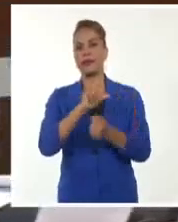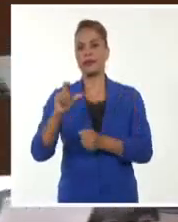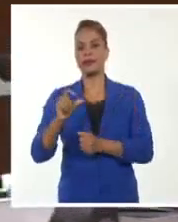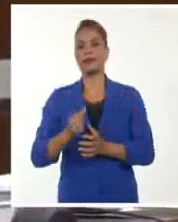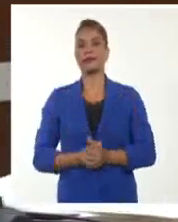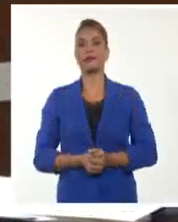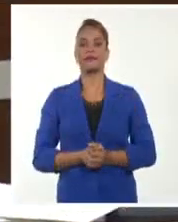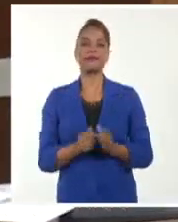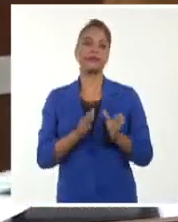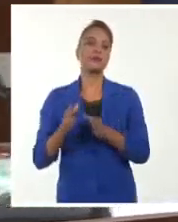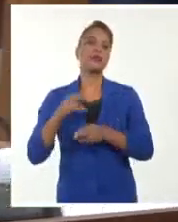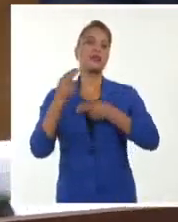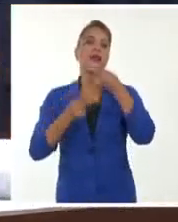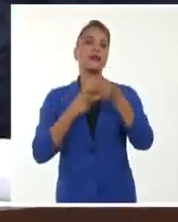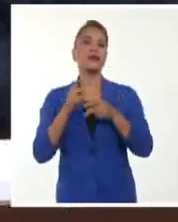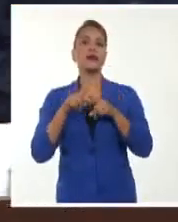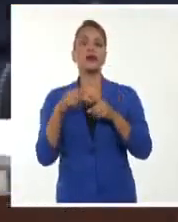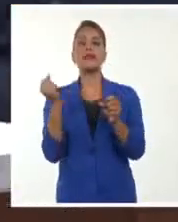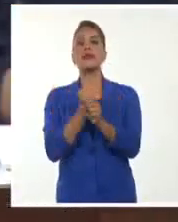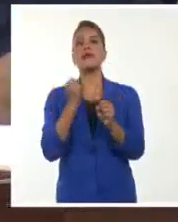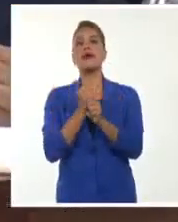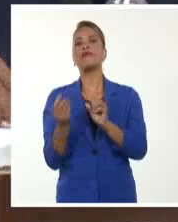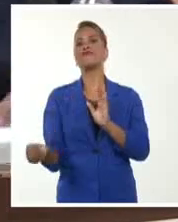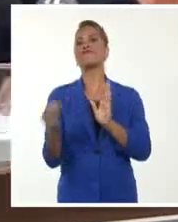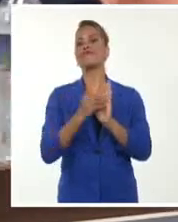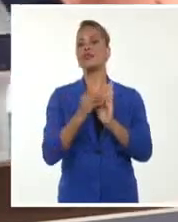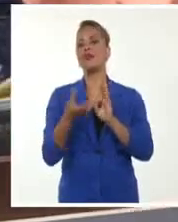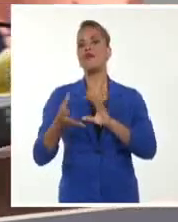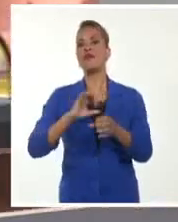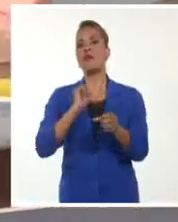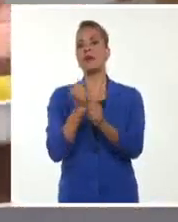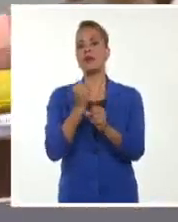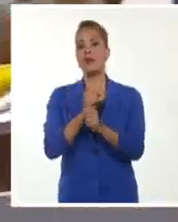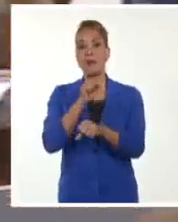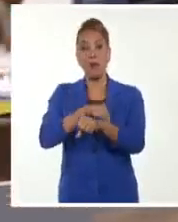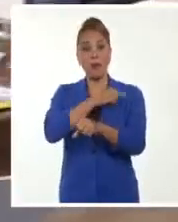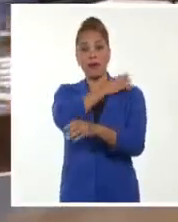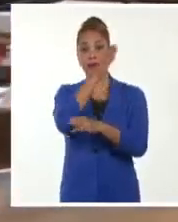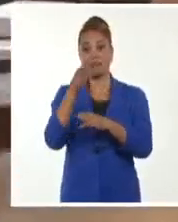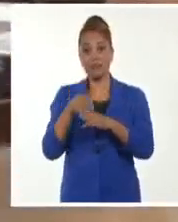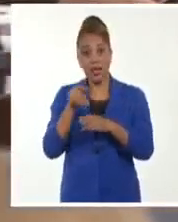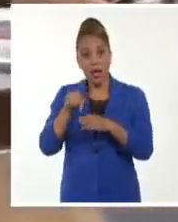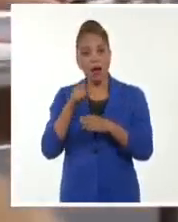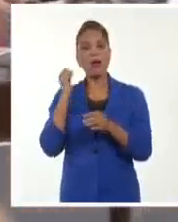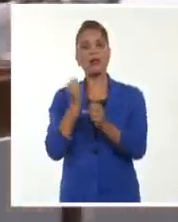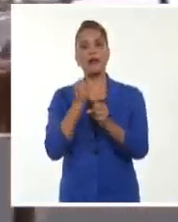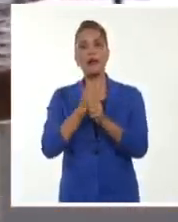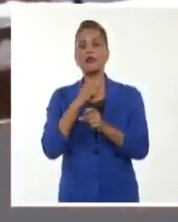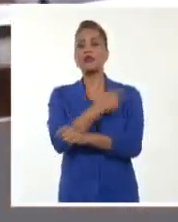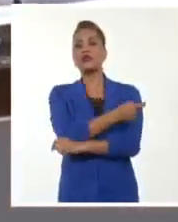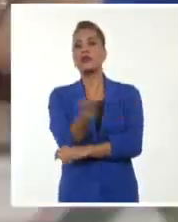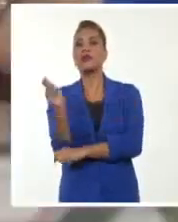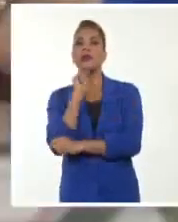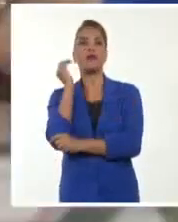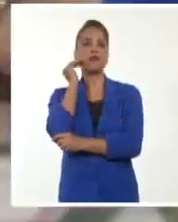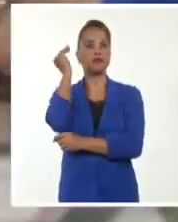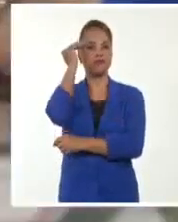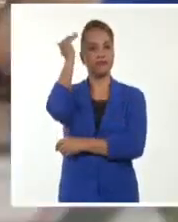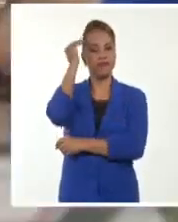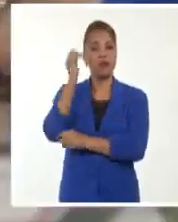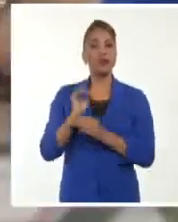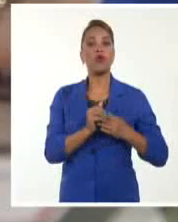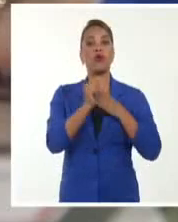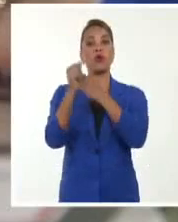ha estado trabajando en la implementación de esta estrategia. Estamos en estos momentos todavía trabajando en los seminarios de capacitación con los